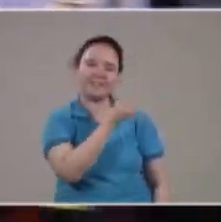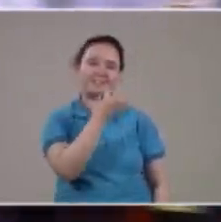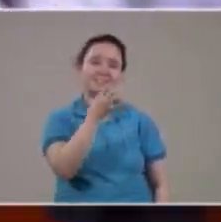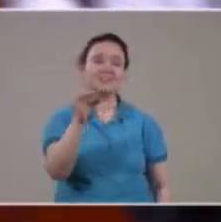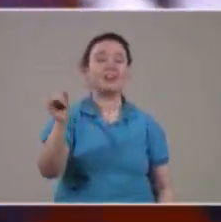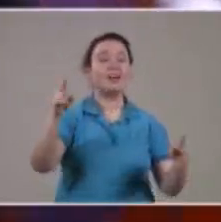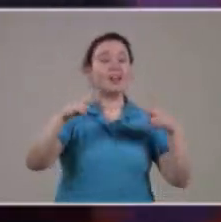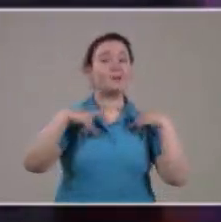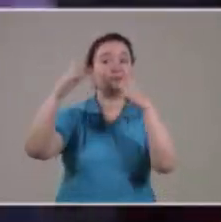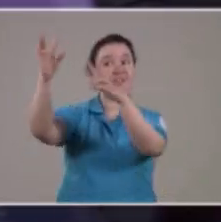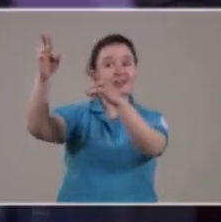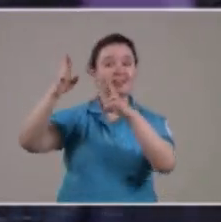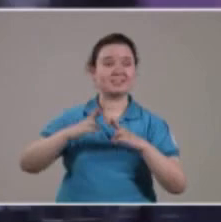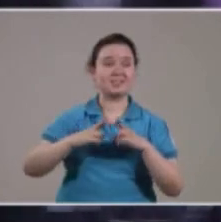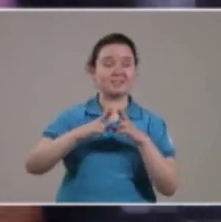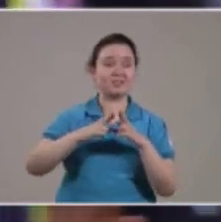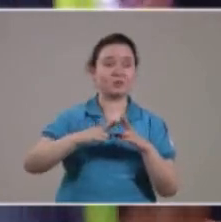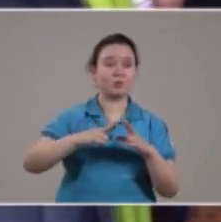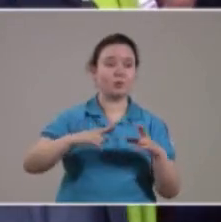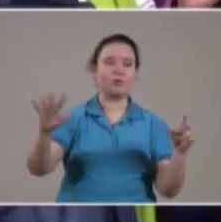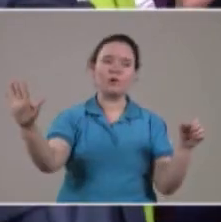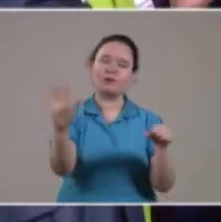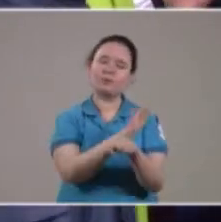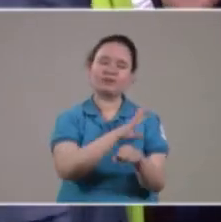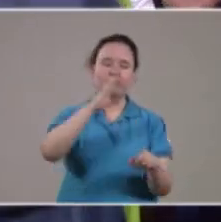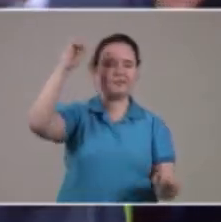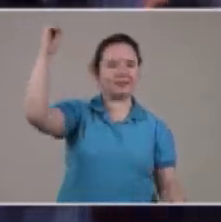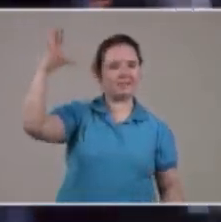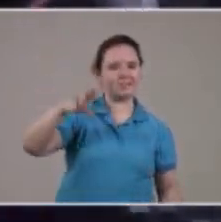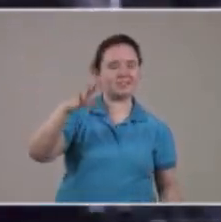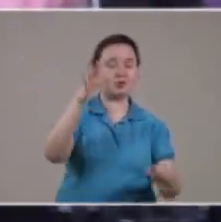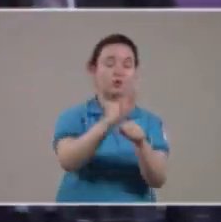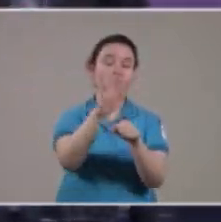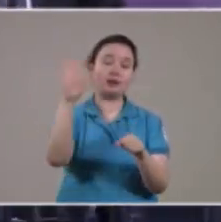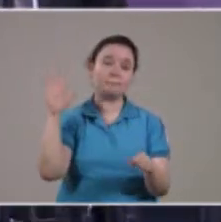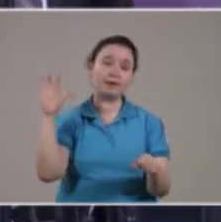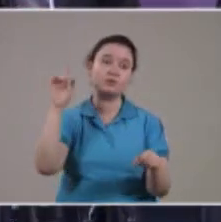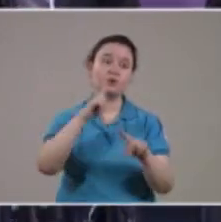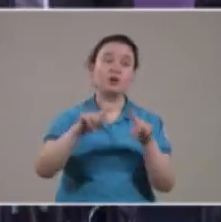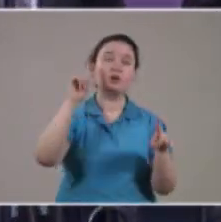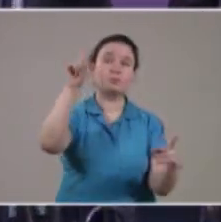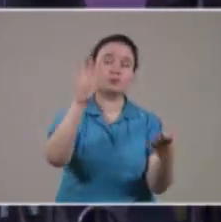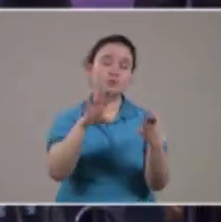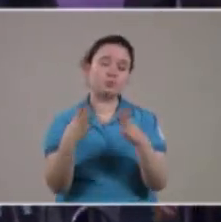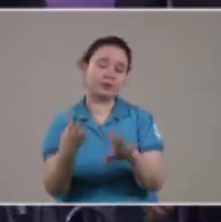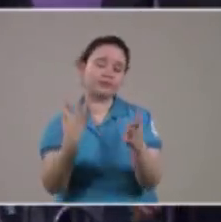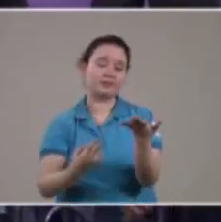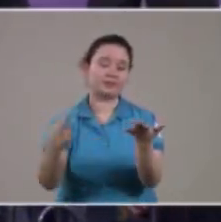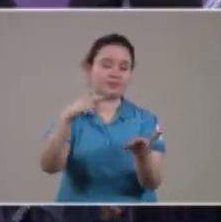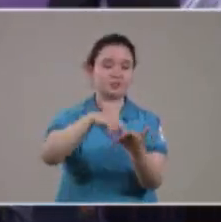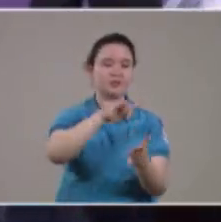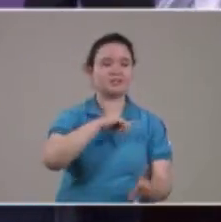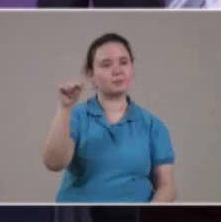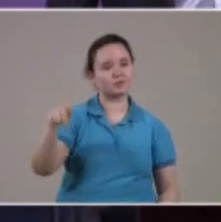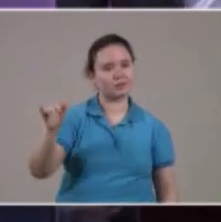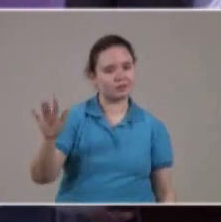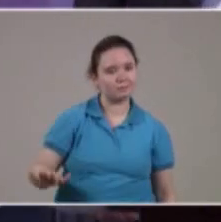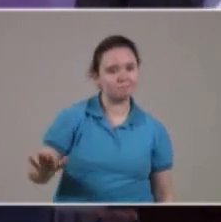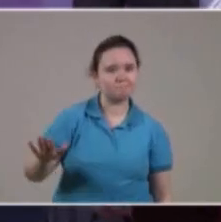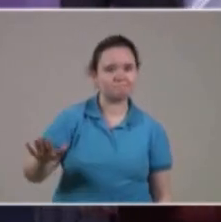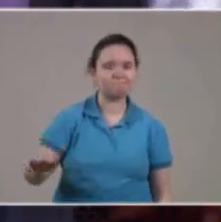hemos alcanzado la plenitud del pacto en Cristo Jesús, puesto que por su muerte y su resurrección estamos acá.